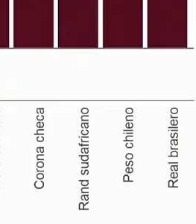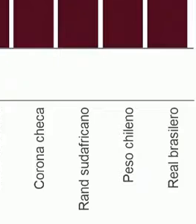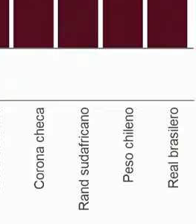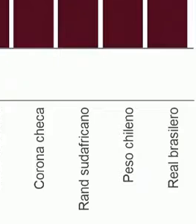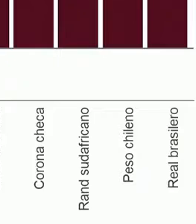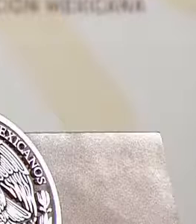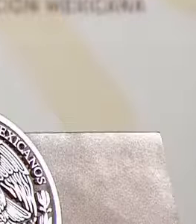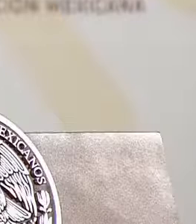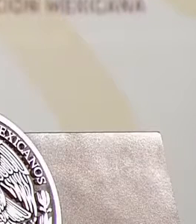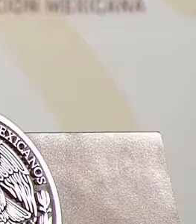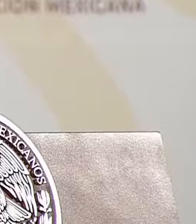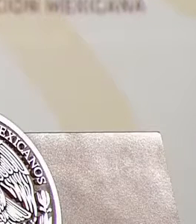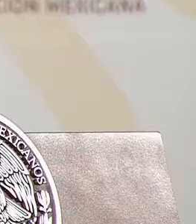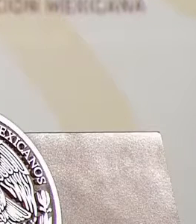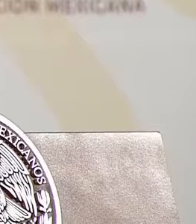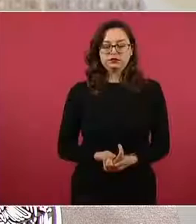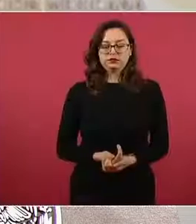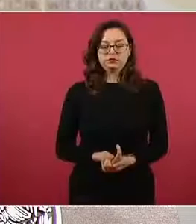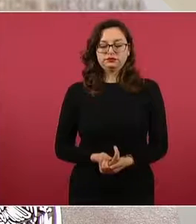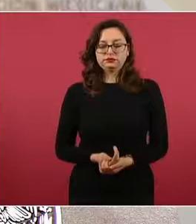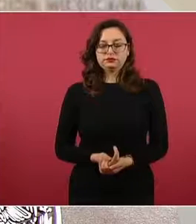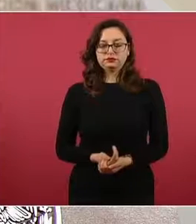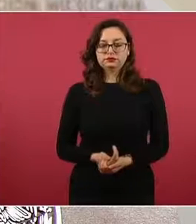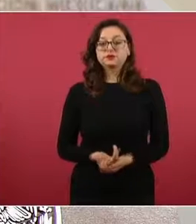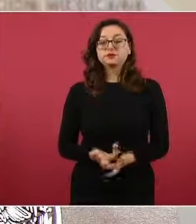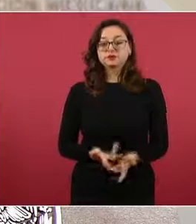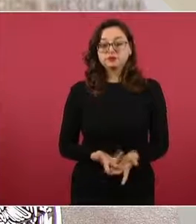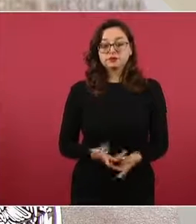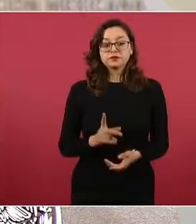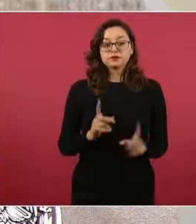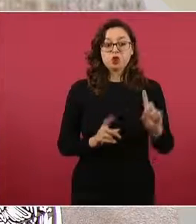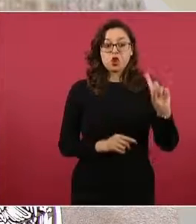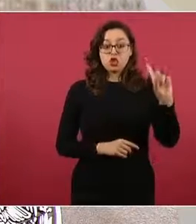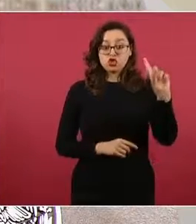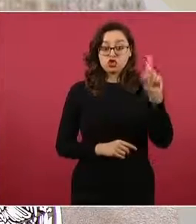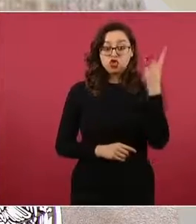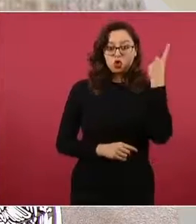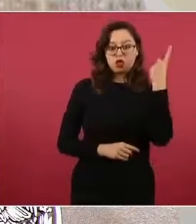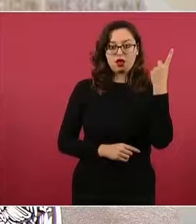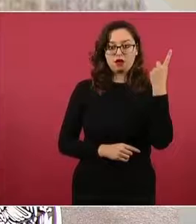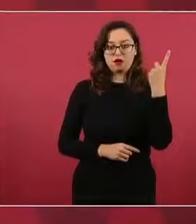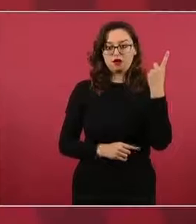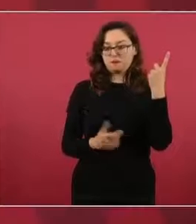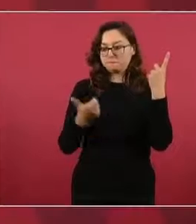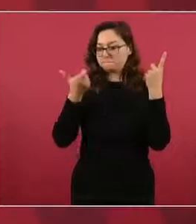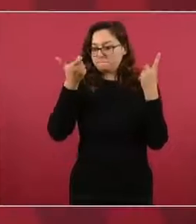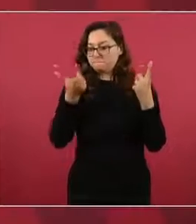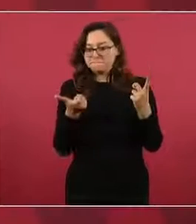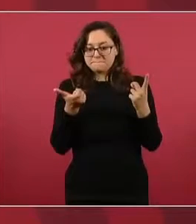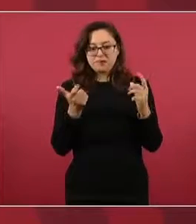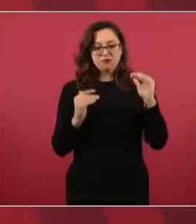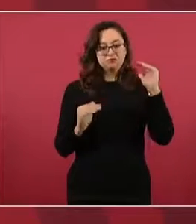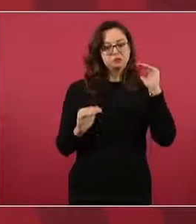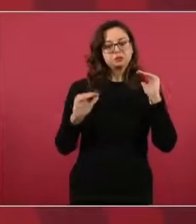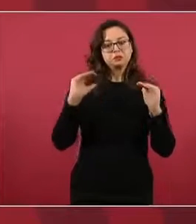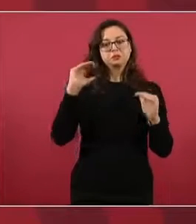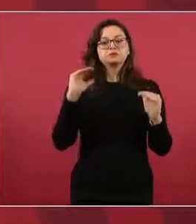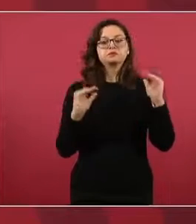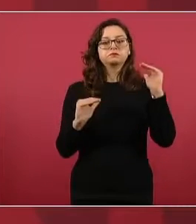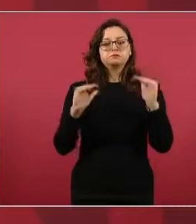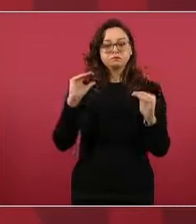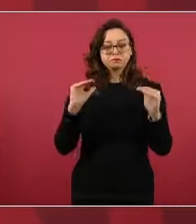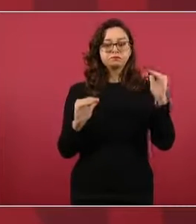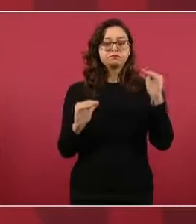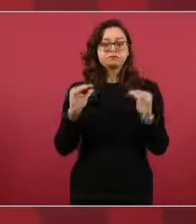tenido devaluación. Nuestra moneda, desde que entramos hasta ahora, no